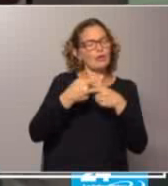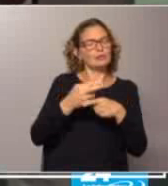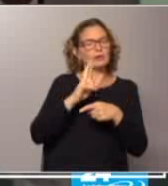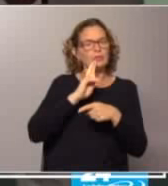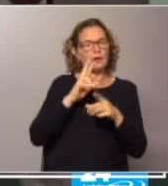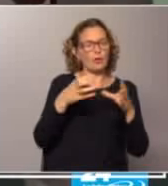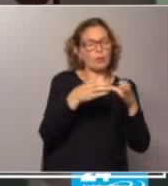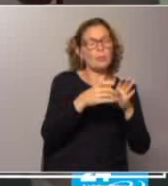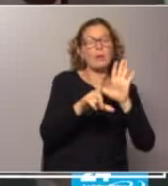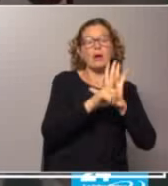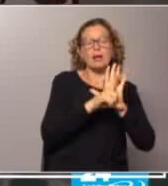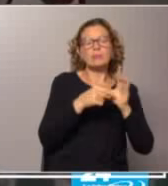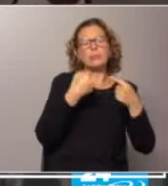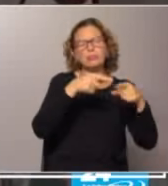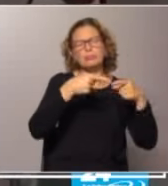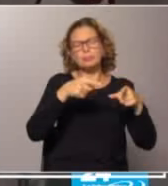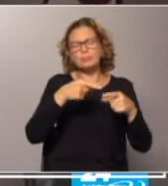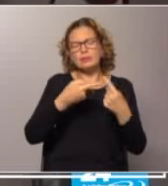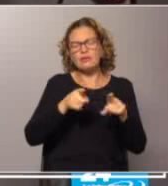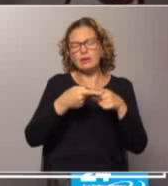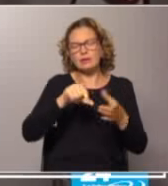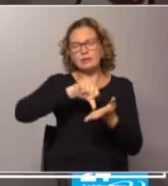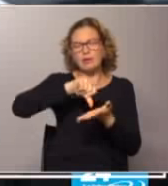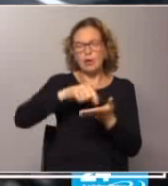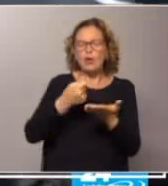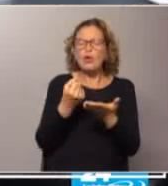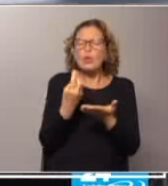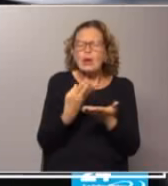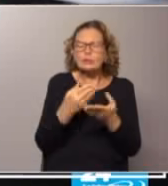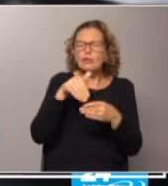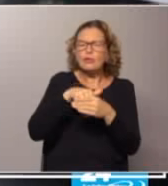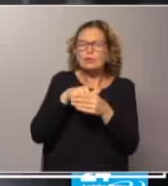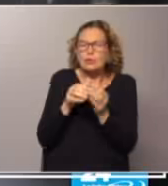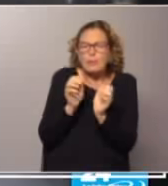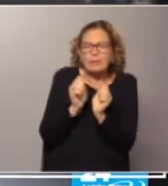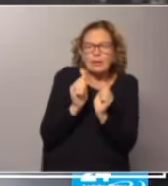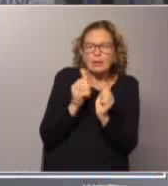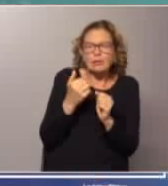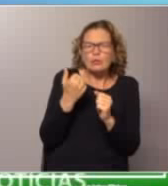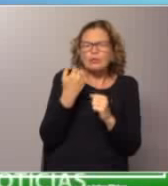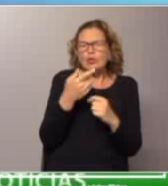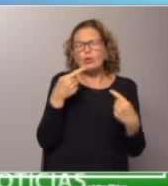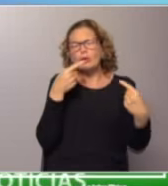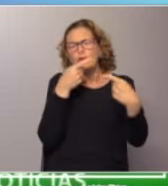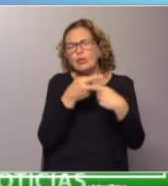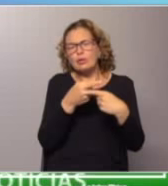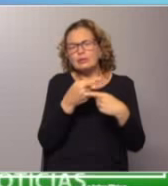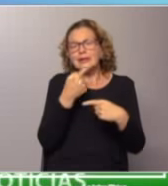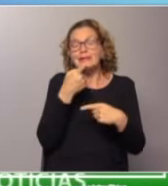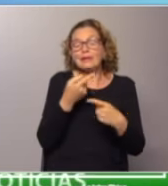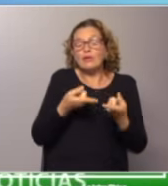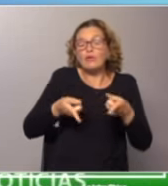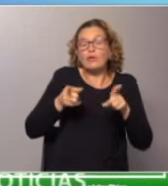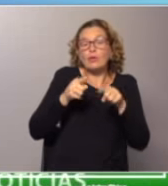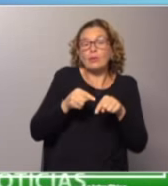está llevando a cabo demandas en varios estados donde el conteo de votos fue apretado y sus partidarios están protestando el mandatario planea reanudar